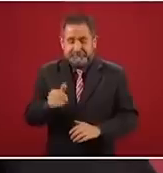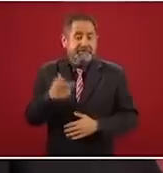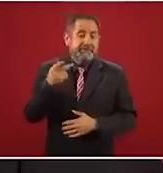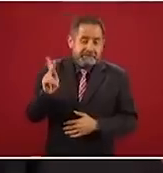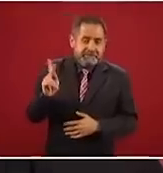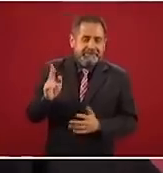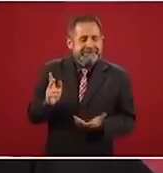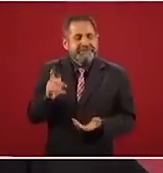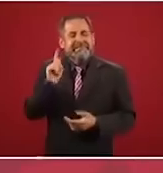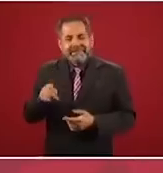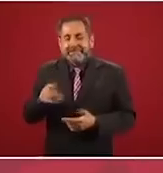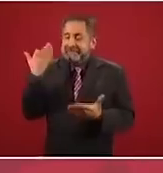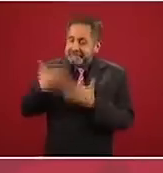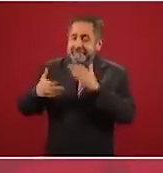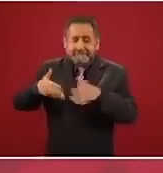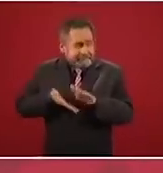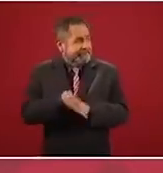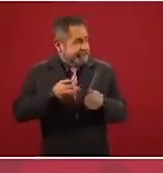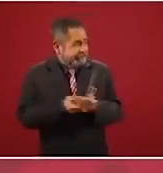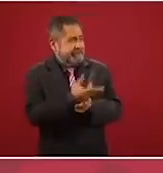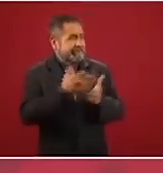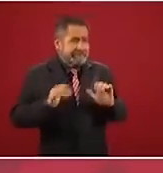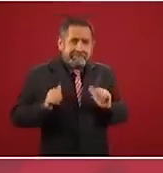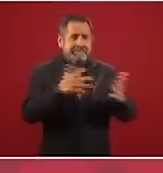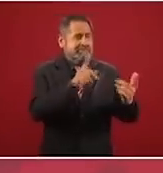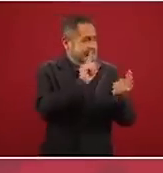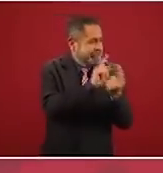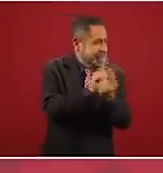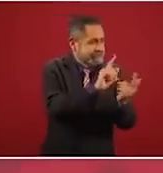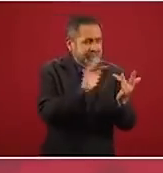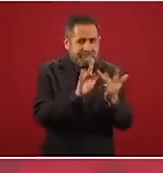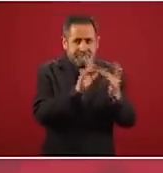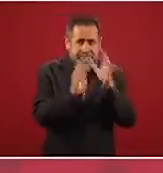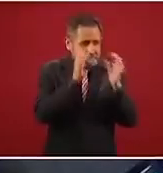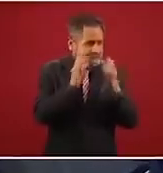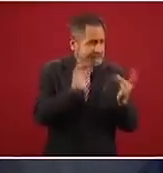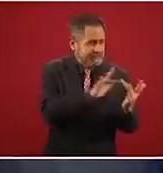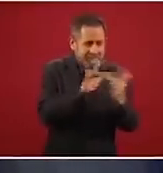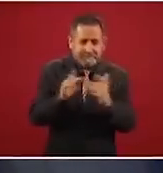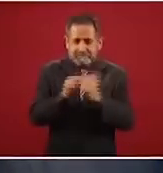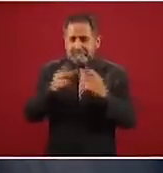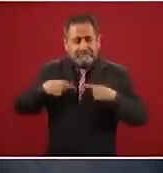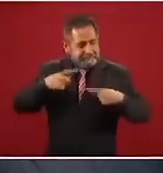pero hace falta el sol y hace falta la comunicación con la gente,